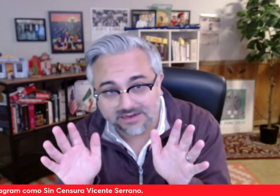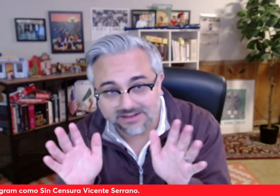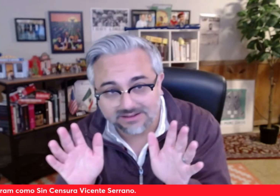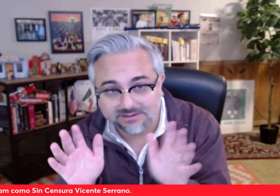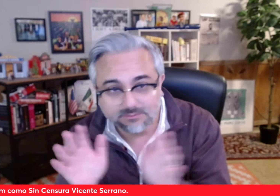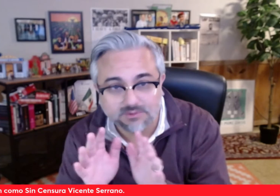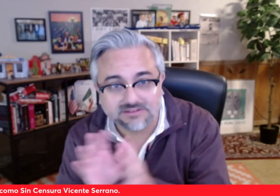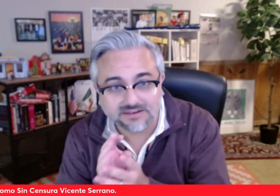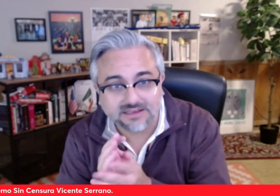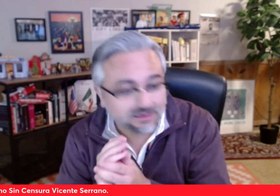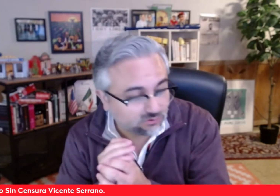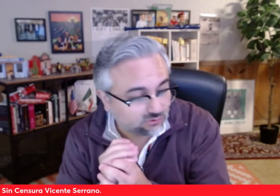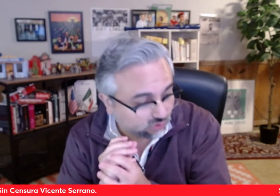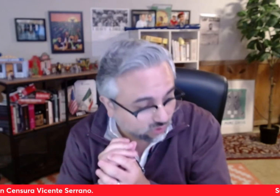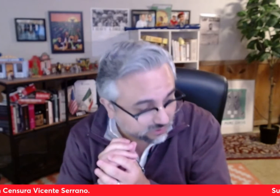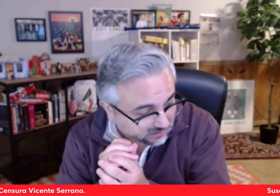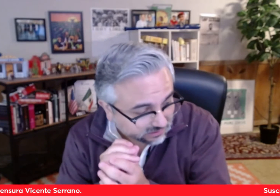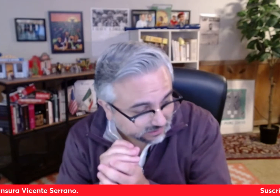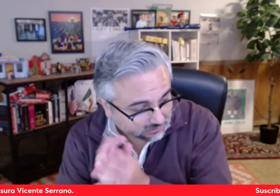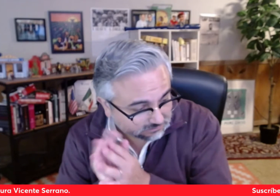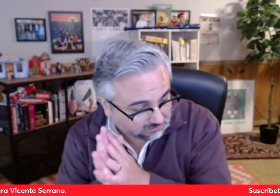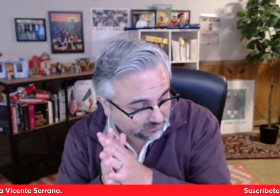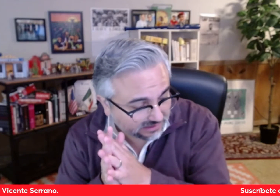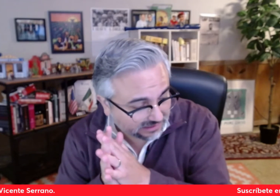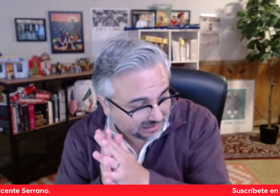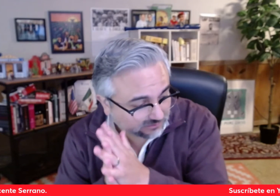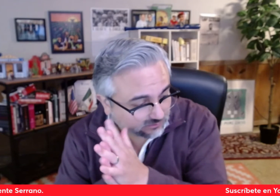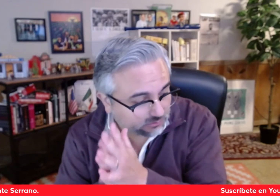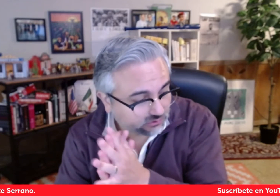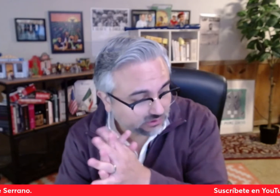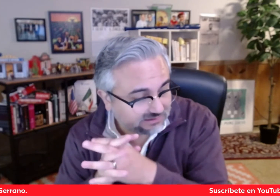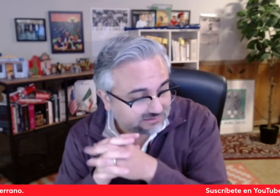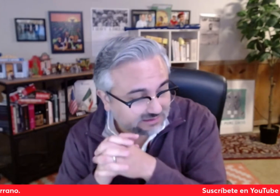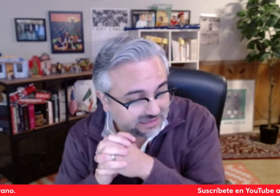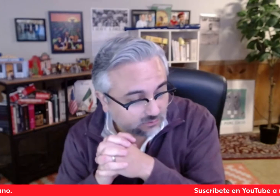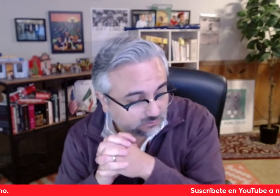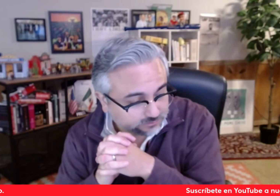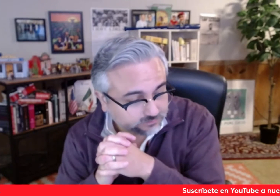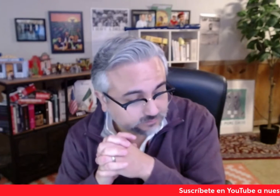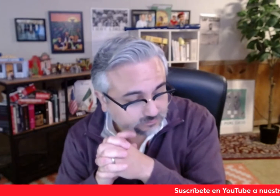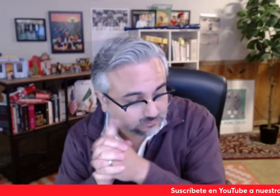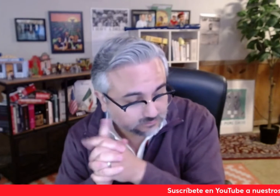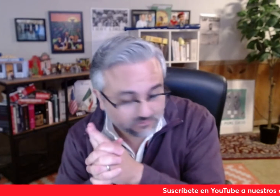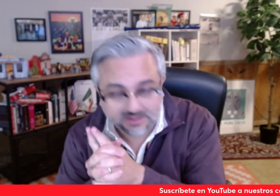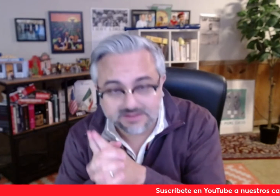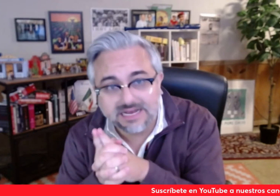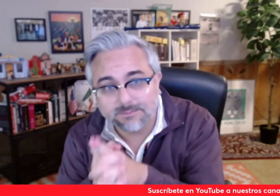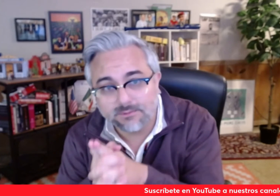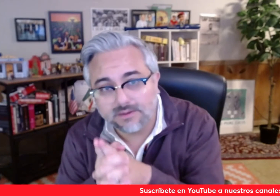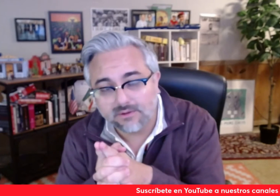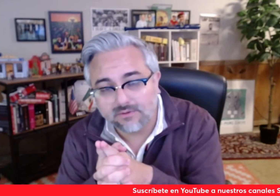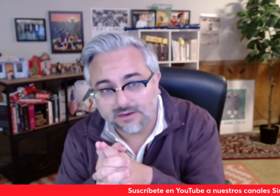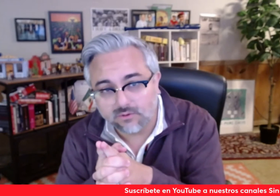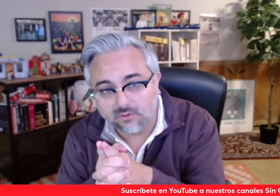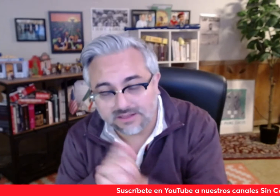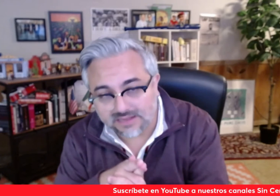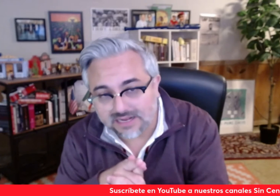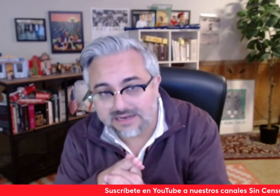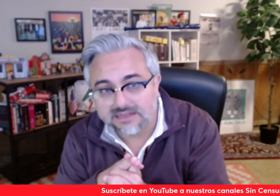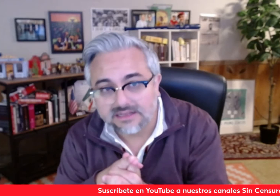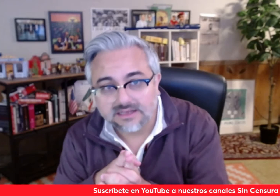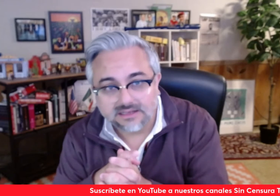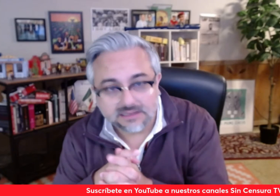esta misma semana. Puede ser que incluso hoy las comisiones del Senado ya aprobaron en